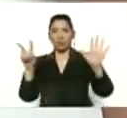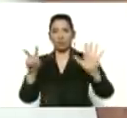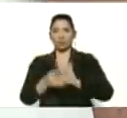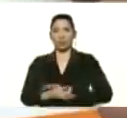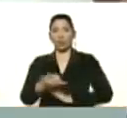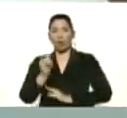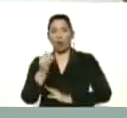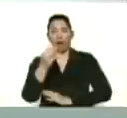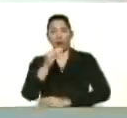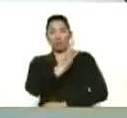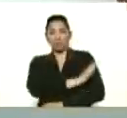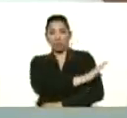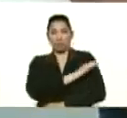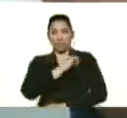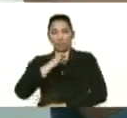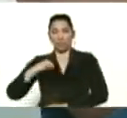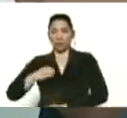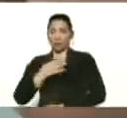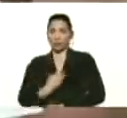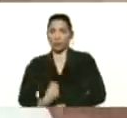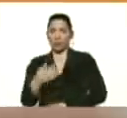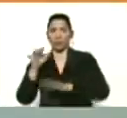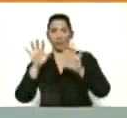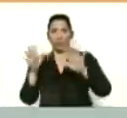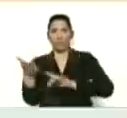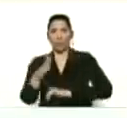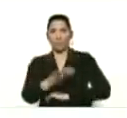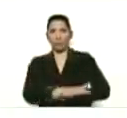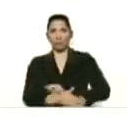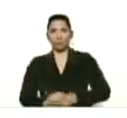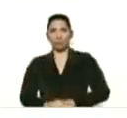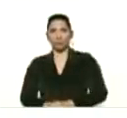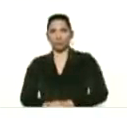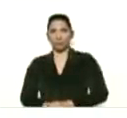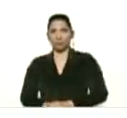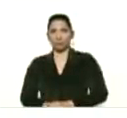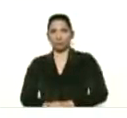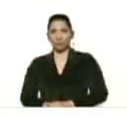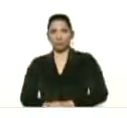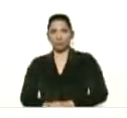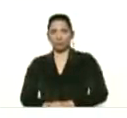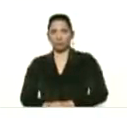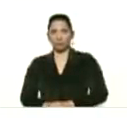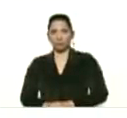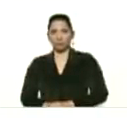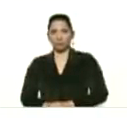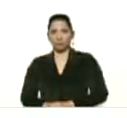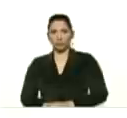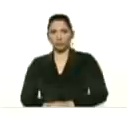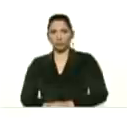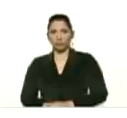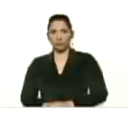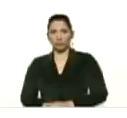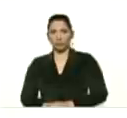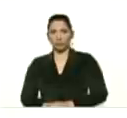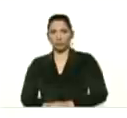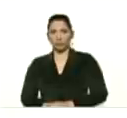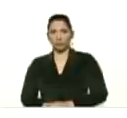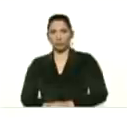en clínicas privadas y lamentablemente tenemos que contar con 10 personas